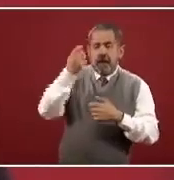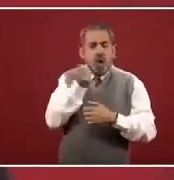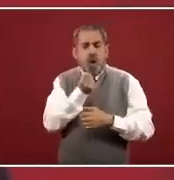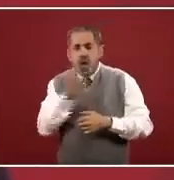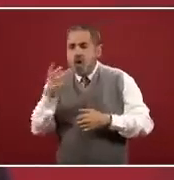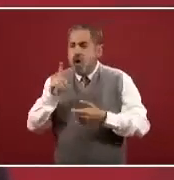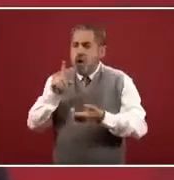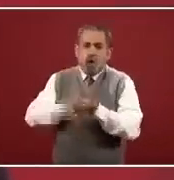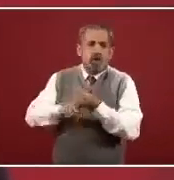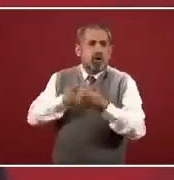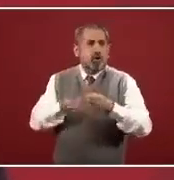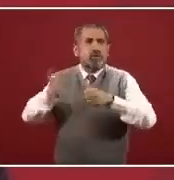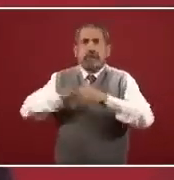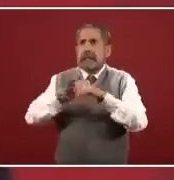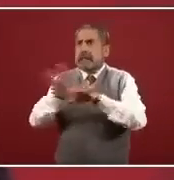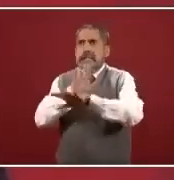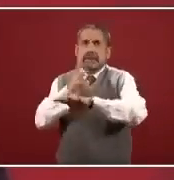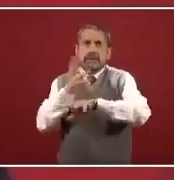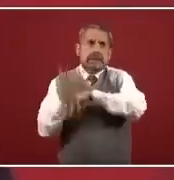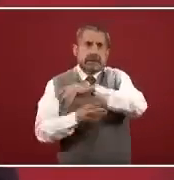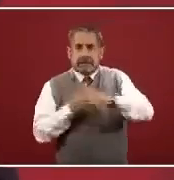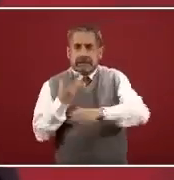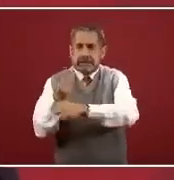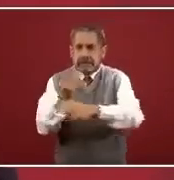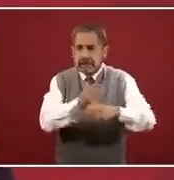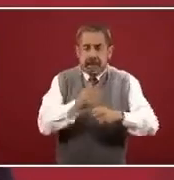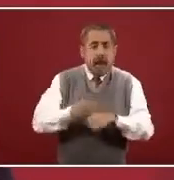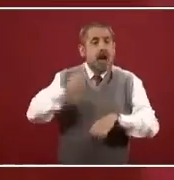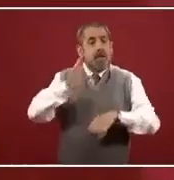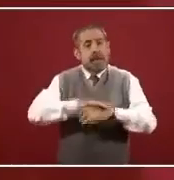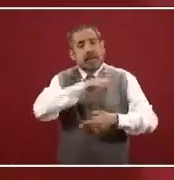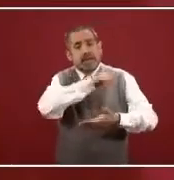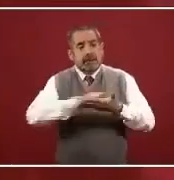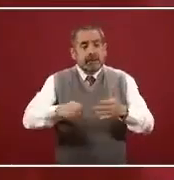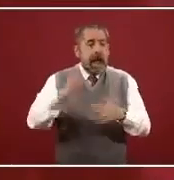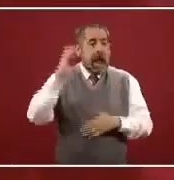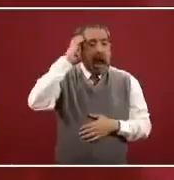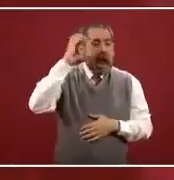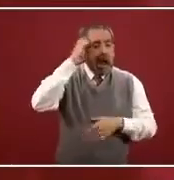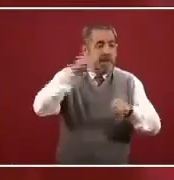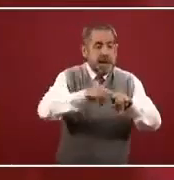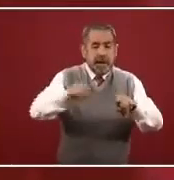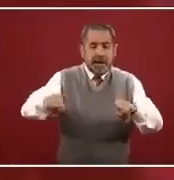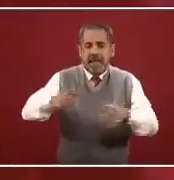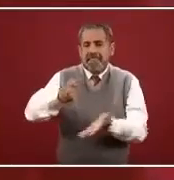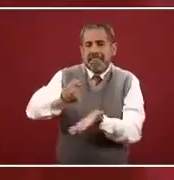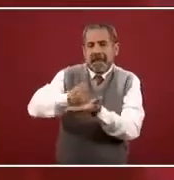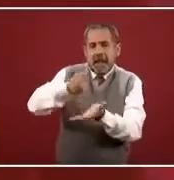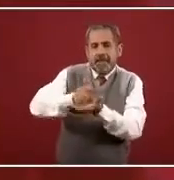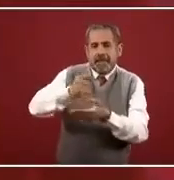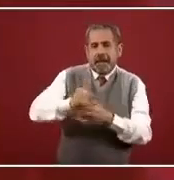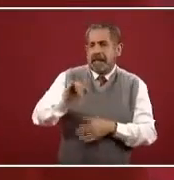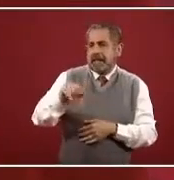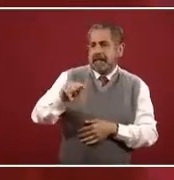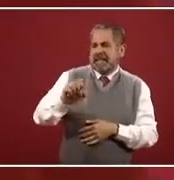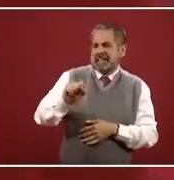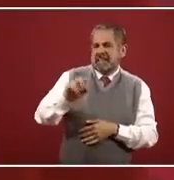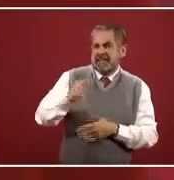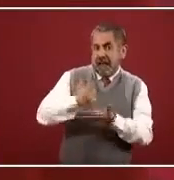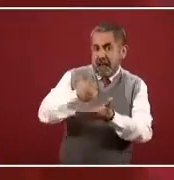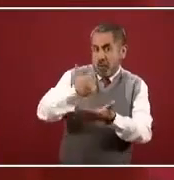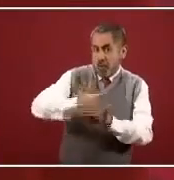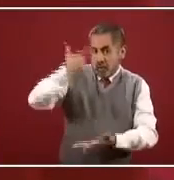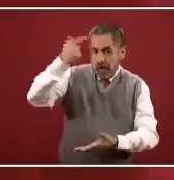reconversión hospitalaria, es decir, incrementar el número de camas de terapia intensiva, pues tenemos que tener también contratos adicionales para